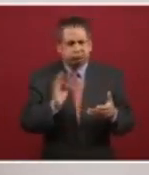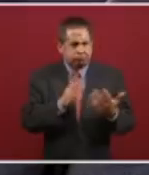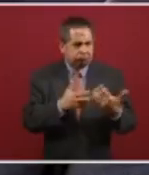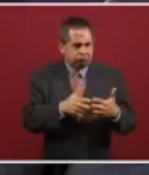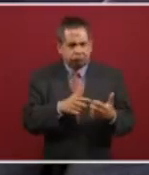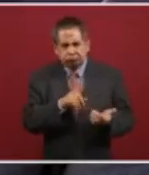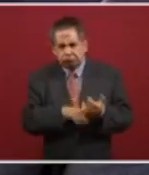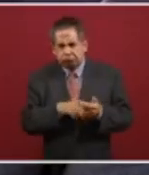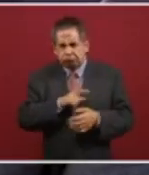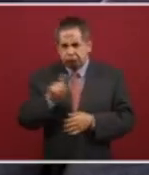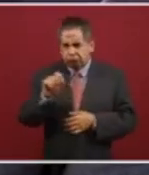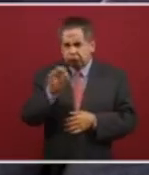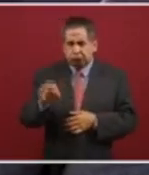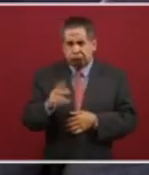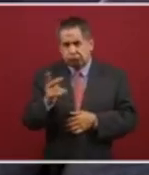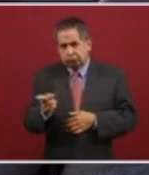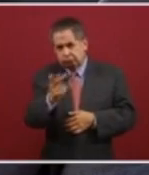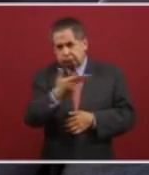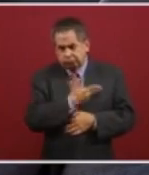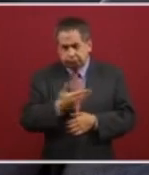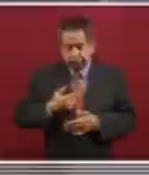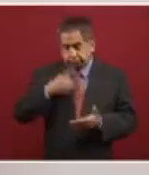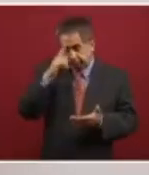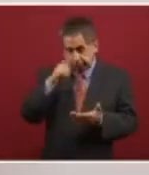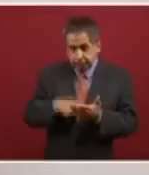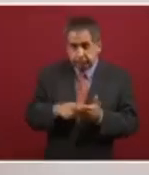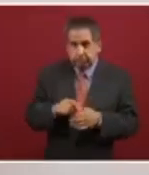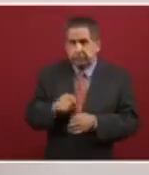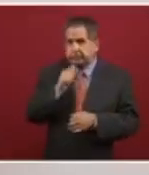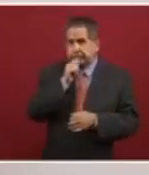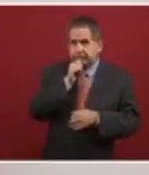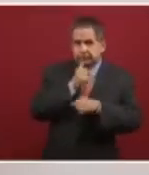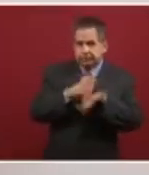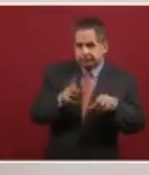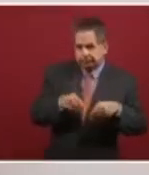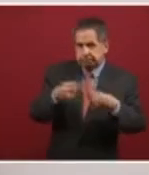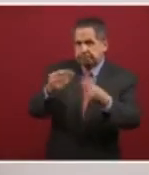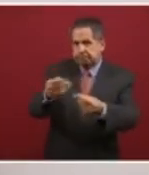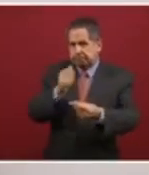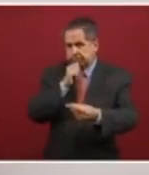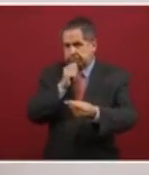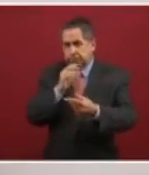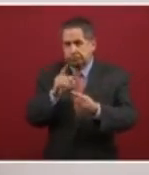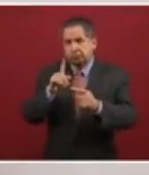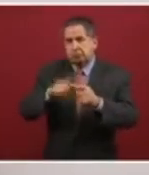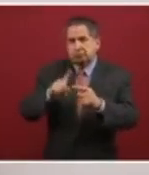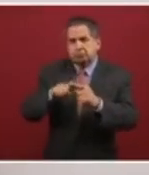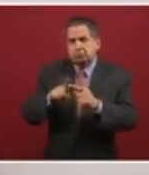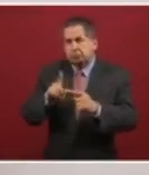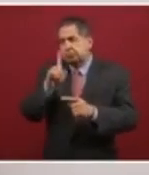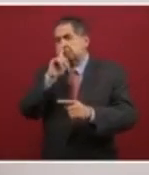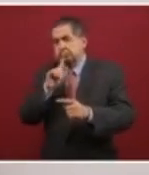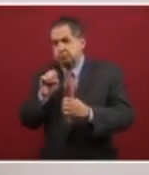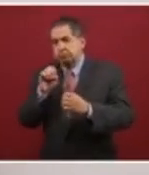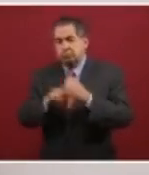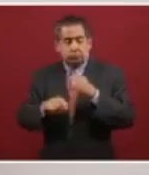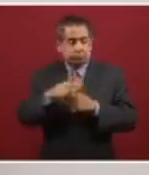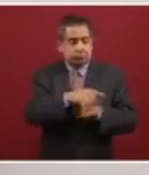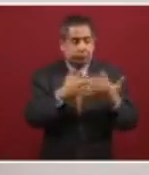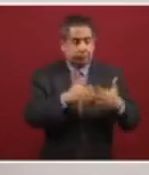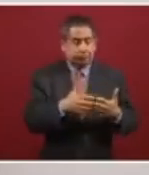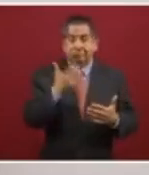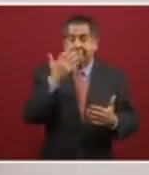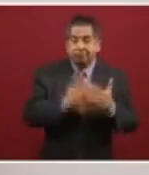del 20%. Presidente, creo que no le está llegando la información correcta. Alguien le ha mentido. La planta está violando